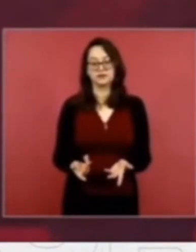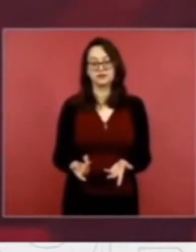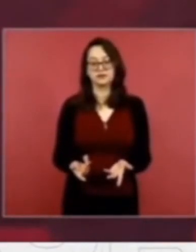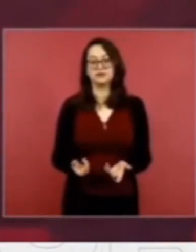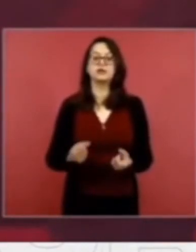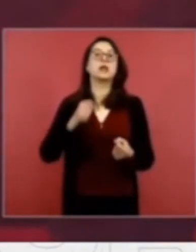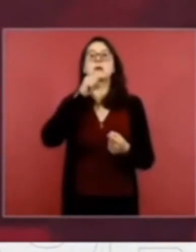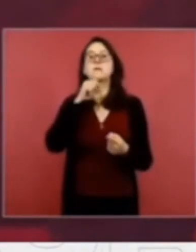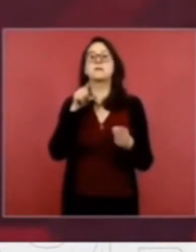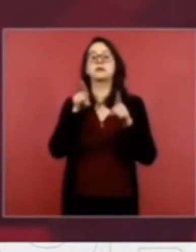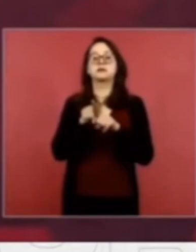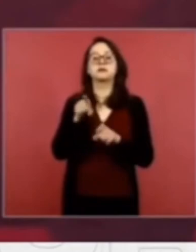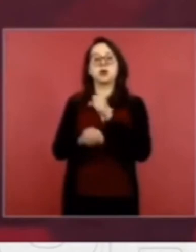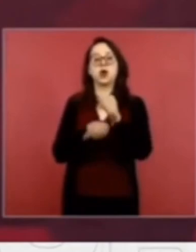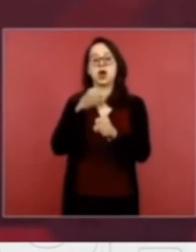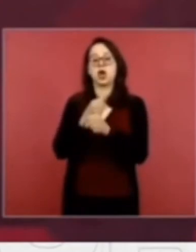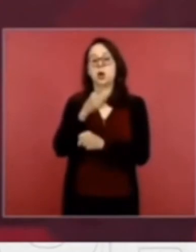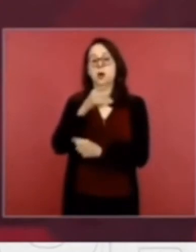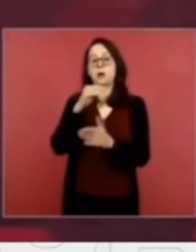de